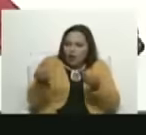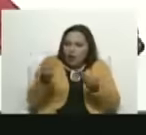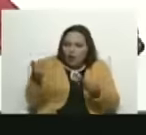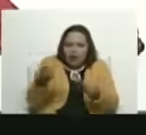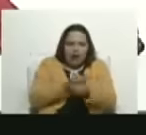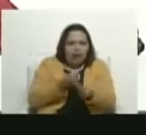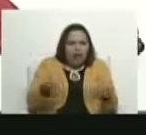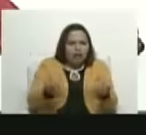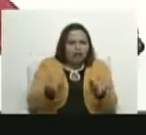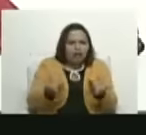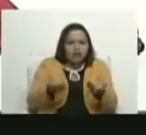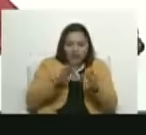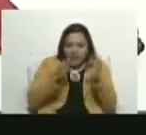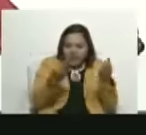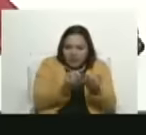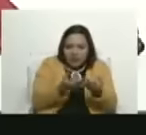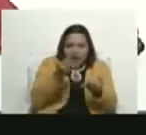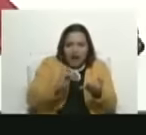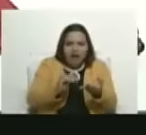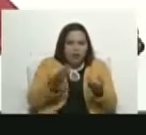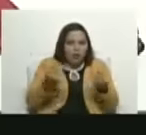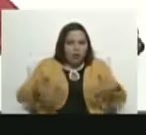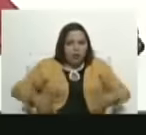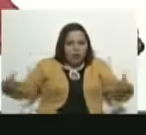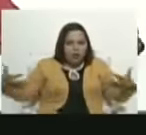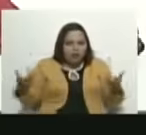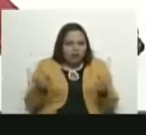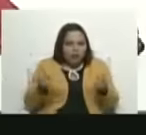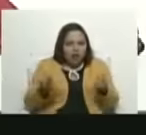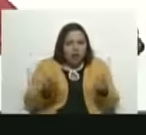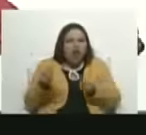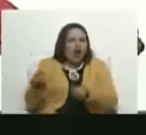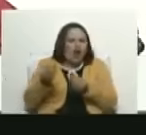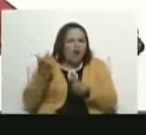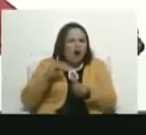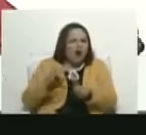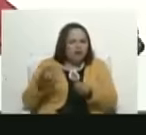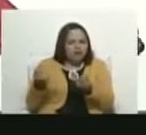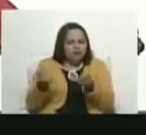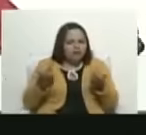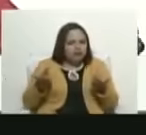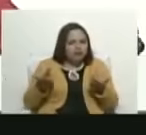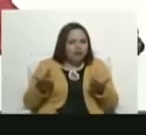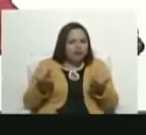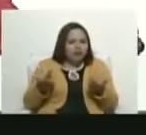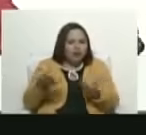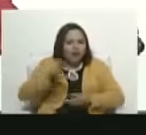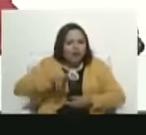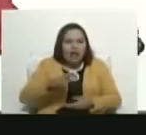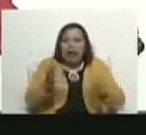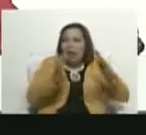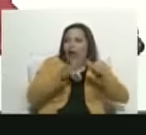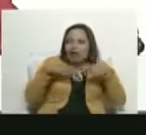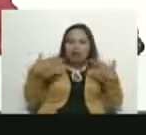¿Las fortunas de su familia? ¿Cómo se mantienen? ¿Cómo se dan los lujos que se dan afuera?